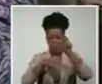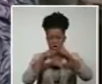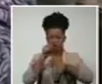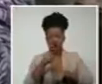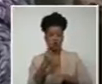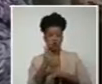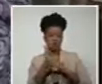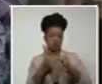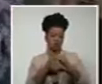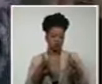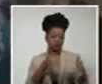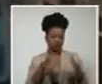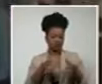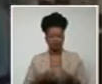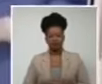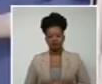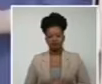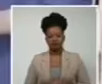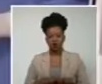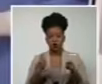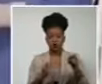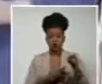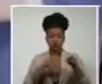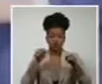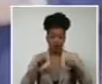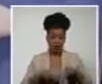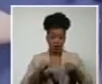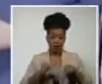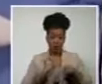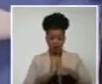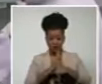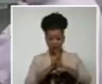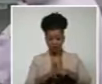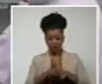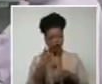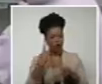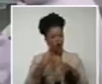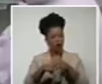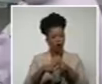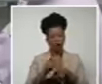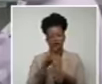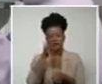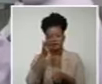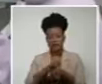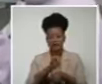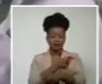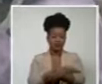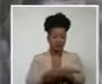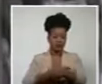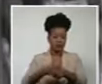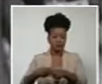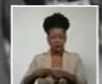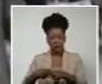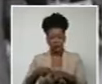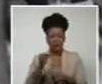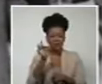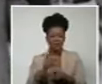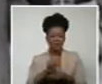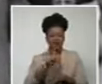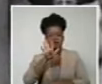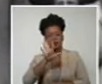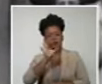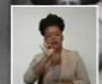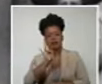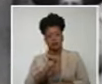El enfrentamiento ahora a la COVID-19 es otro capítulo en una historia que comenzó hace 57